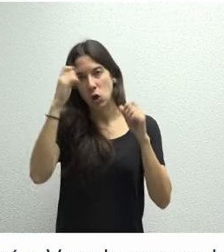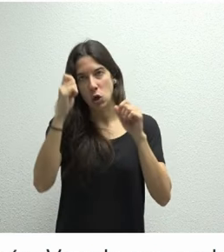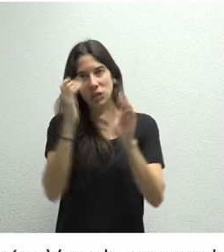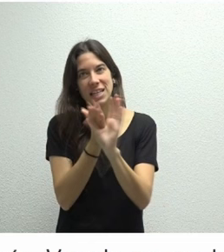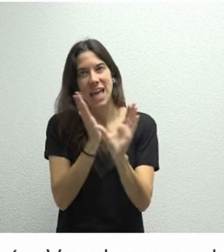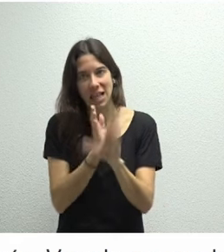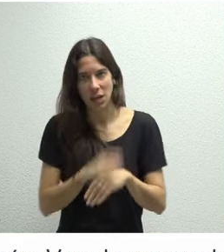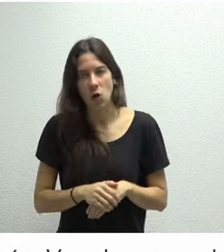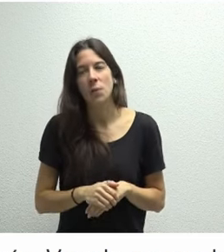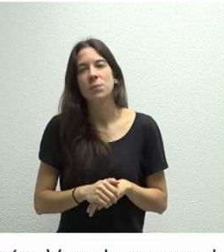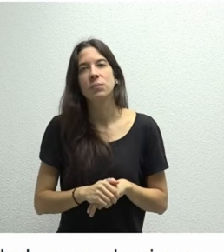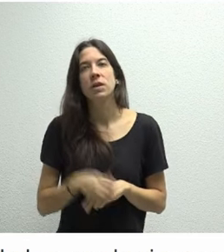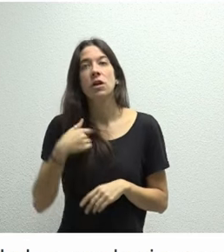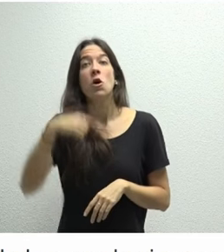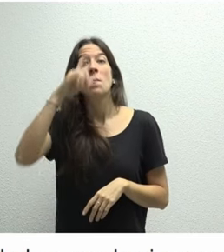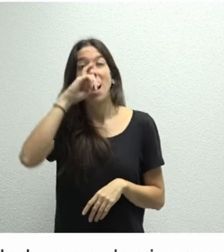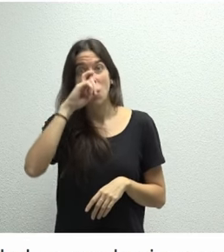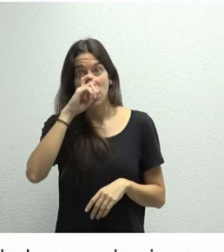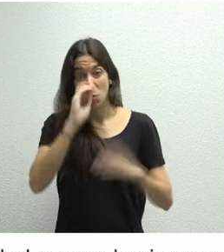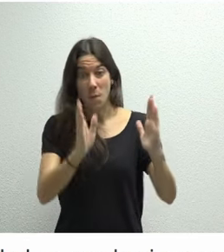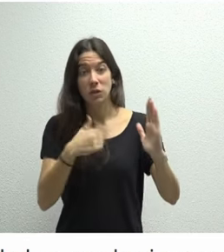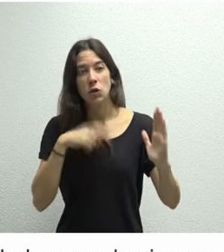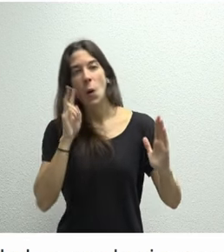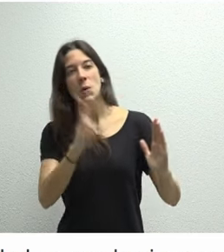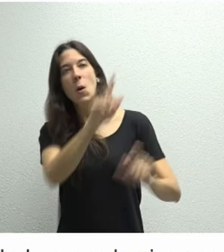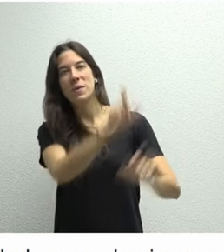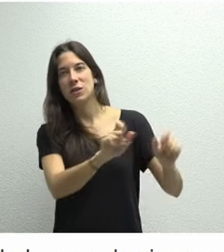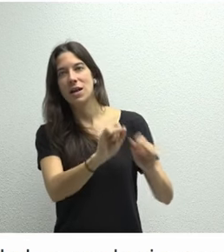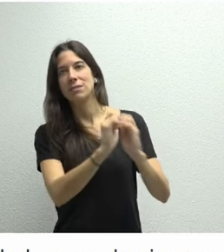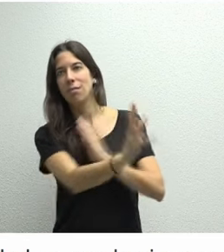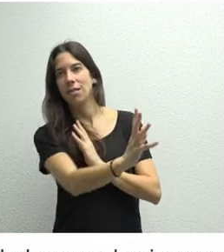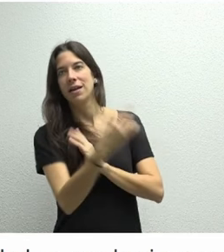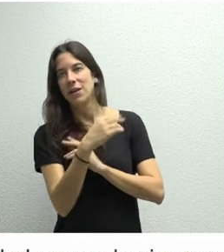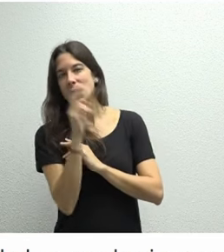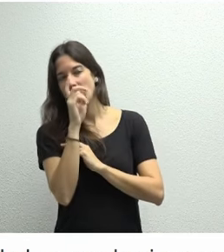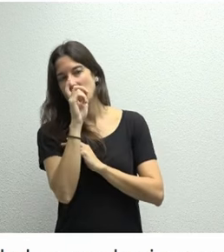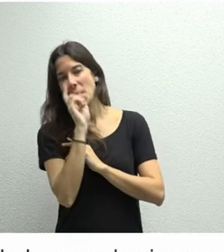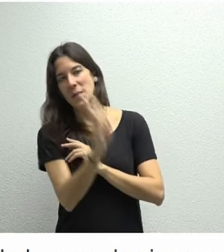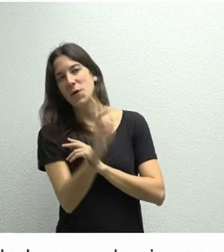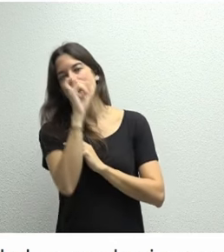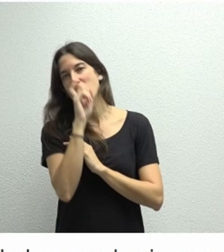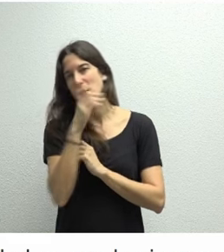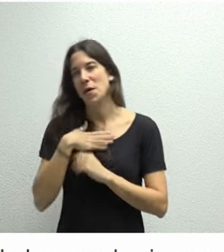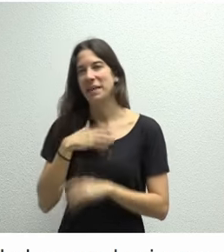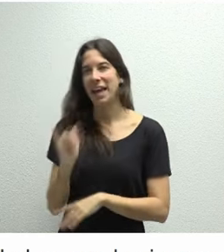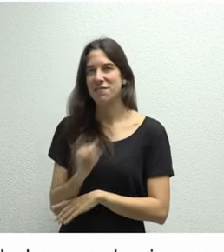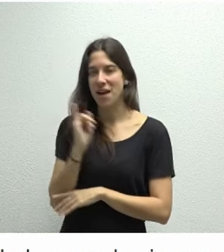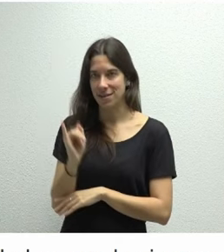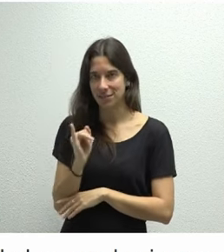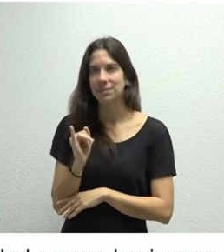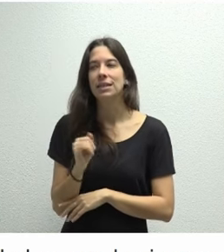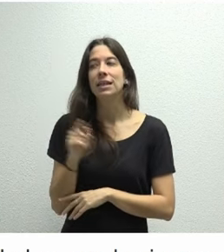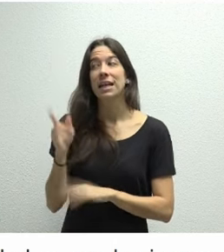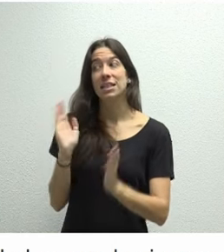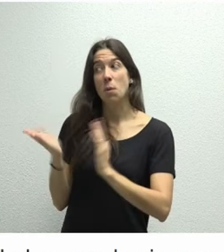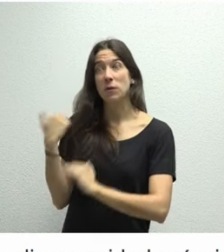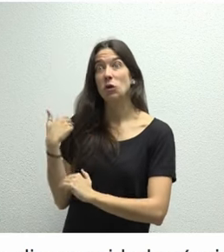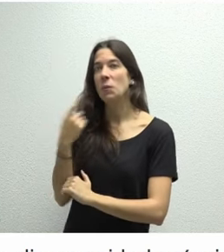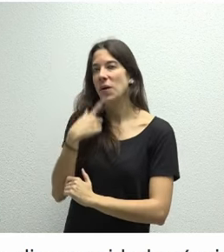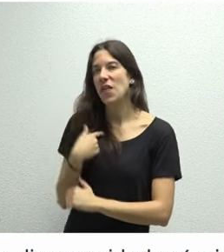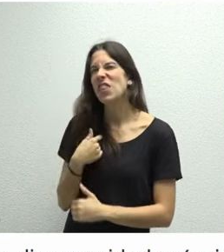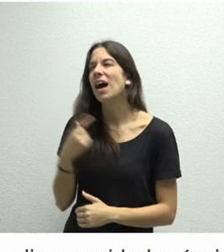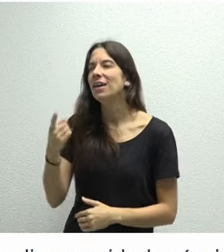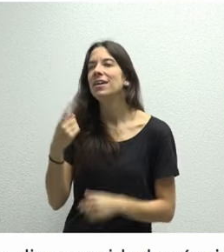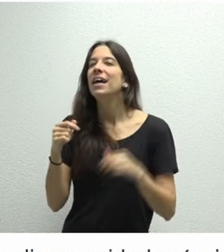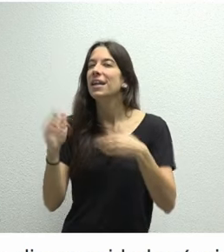acuerdo mi jefa en esos momentos porque ahora por la vida me ha colocado a mí de responsable del servicio pero en ese momento me decía por qué no pones un